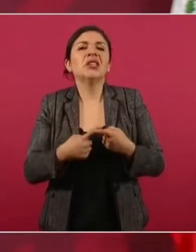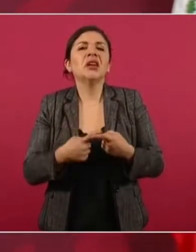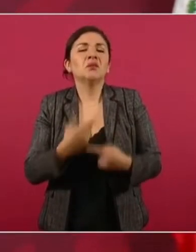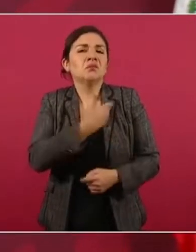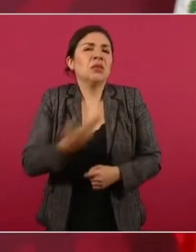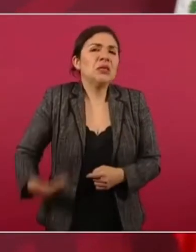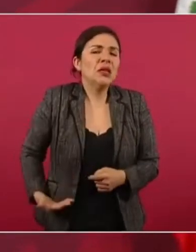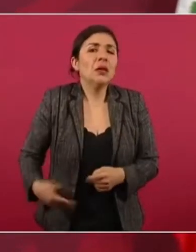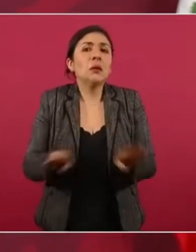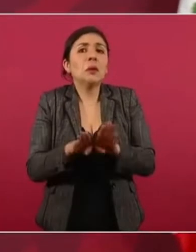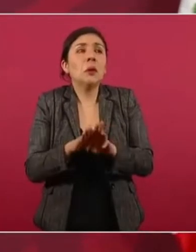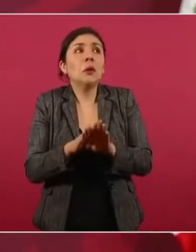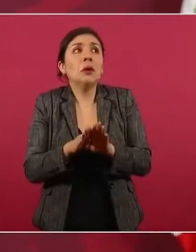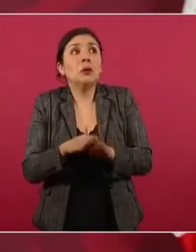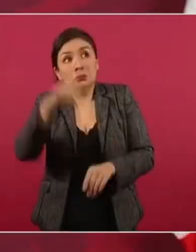acomplejadas.